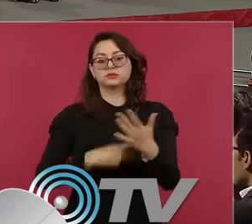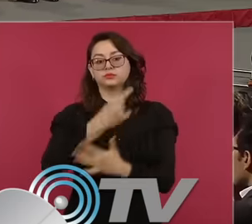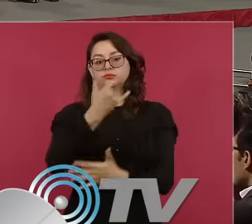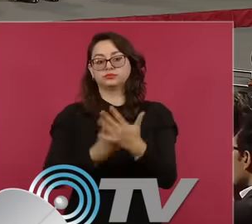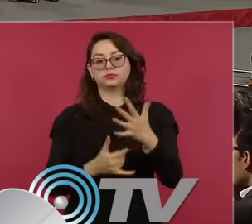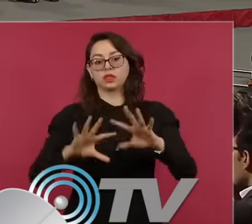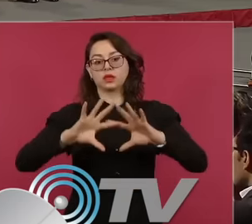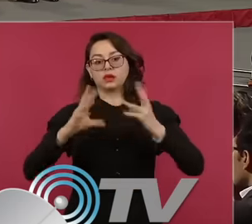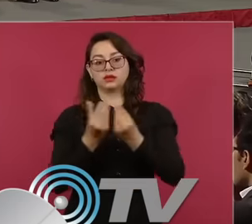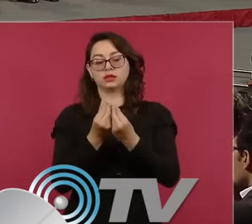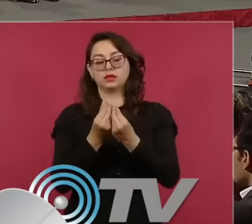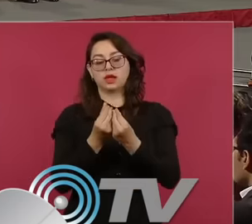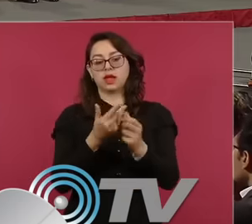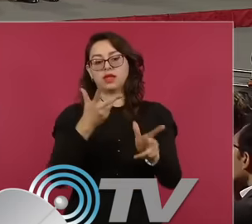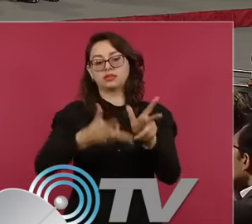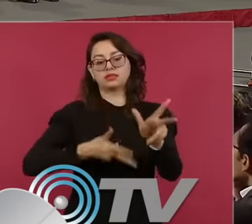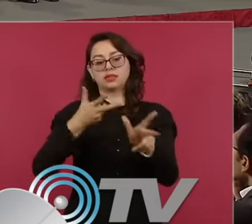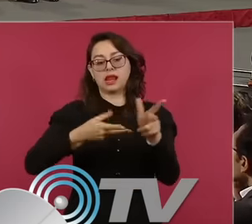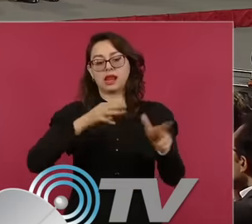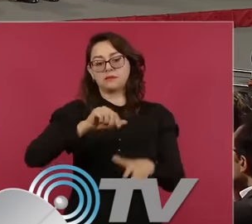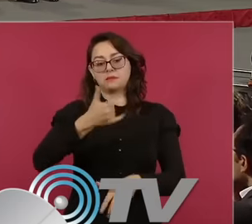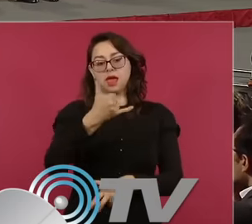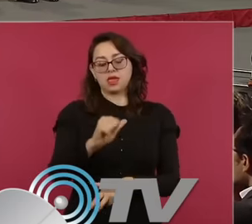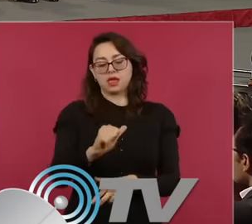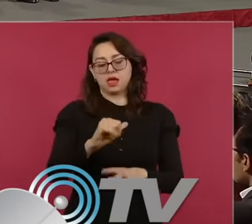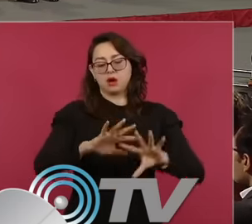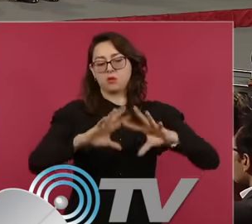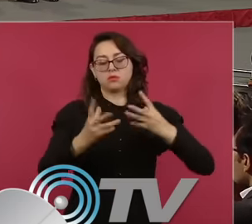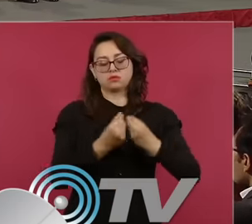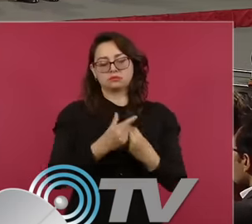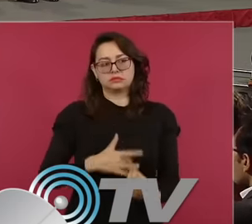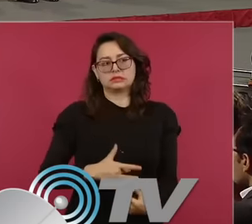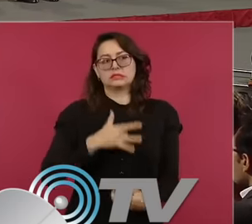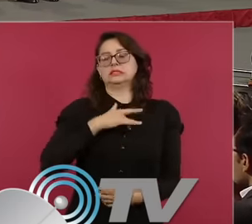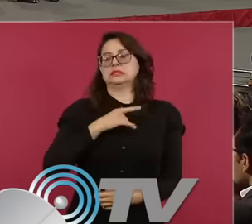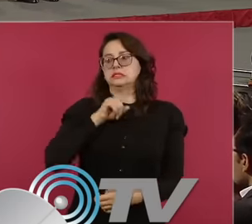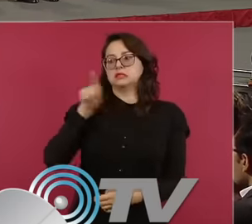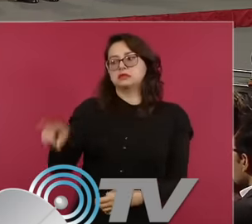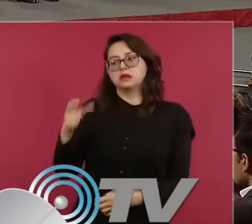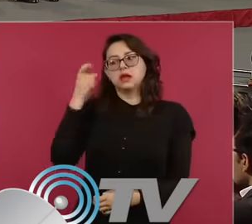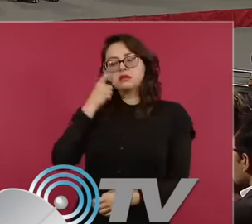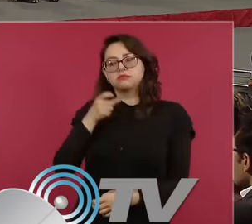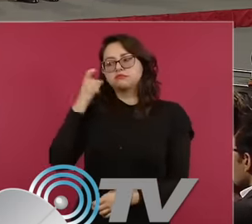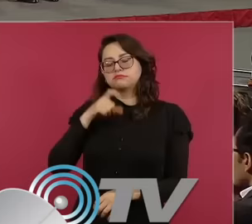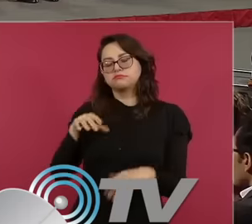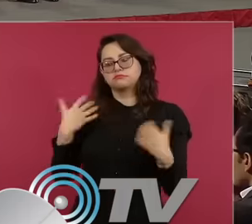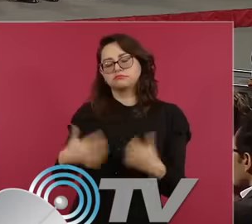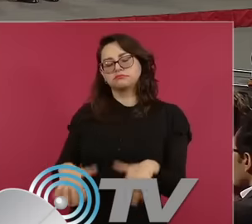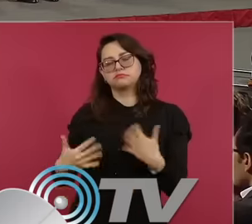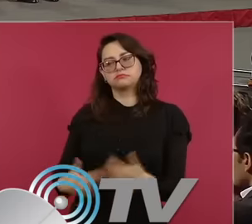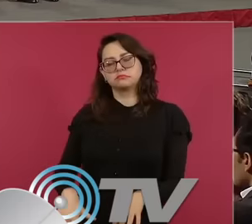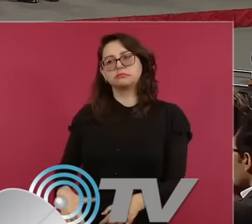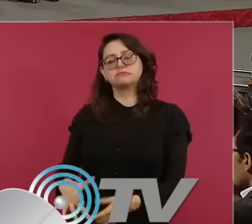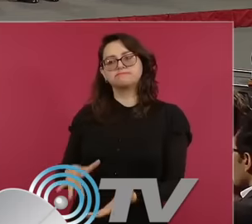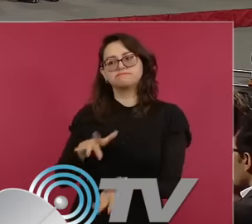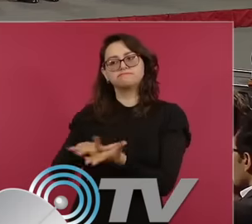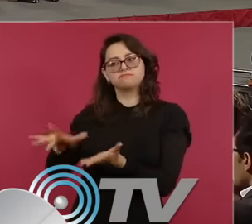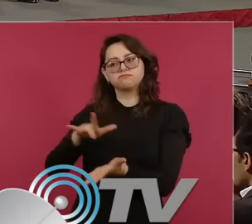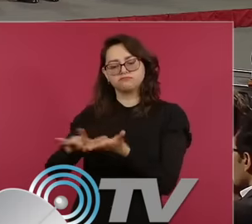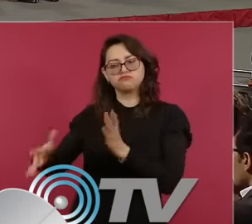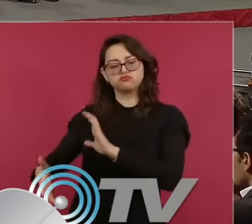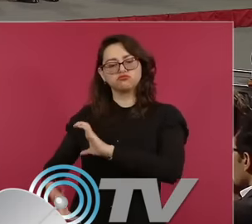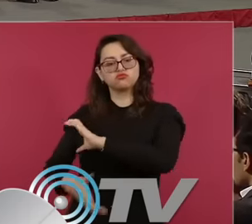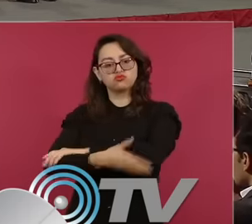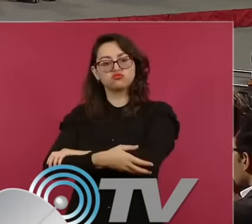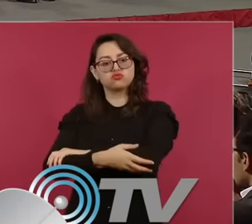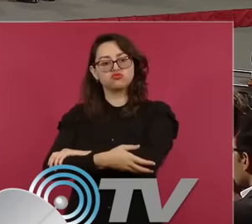también se solidariza con el estado de Guerrero, en particular con lo que está sucediendo como consecuencia del huracán.